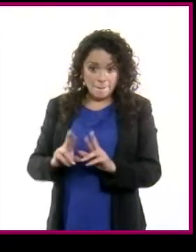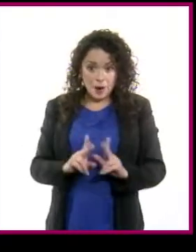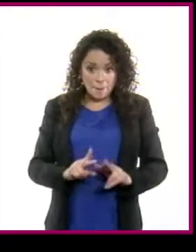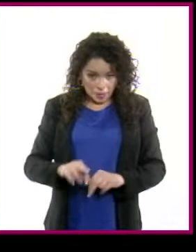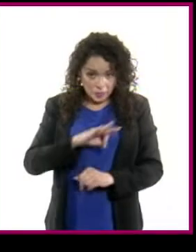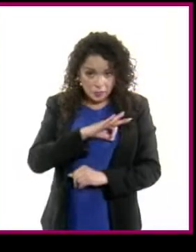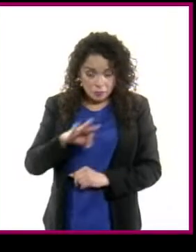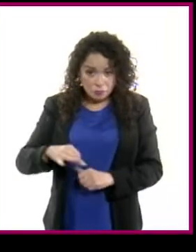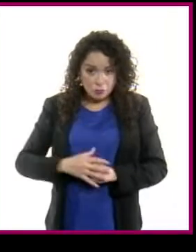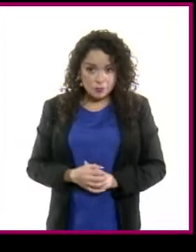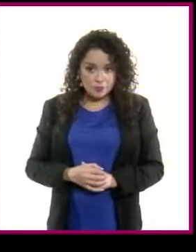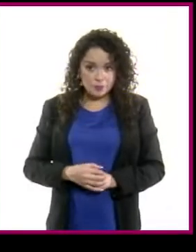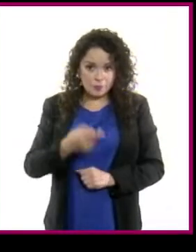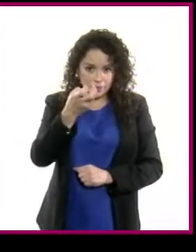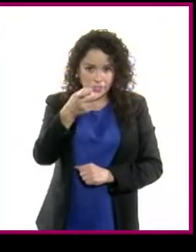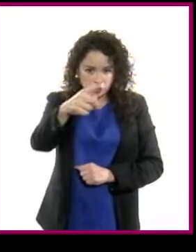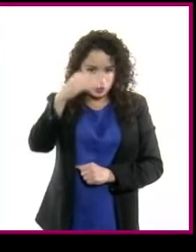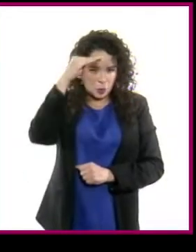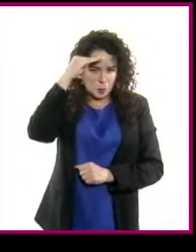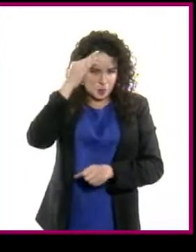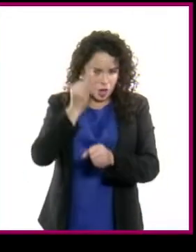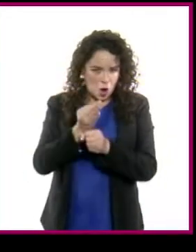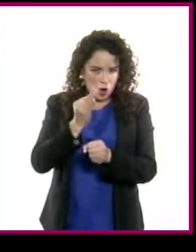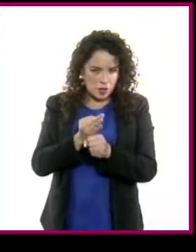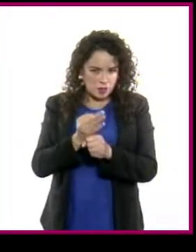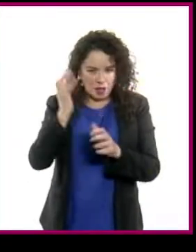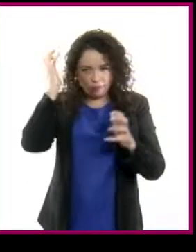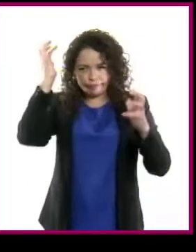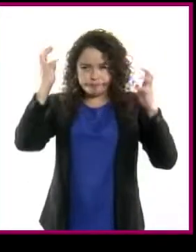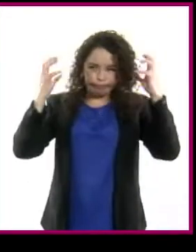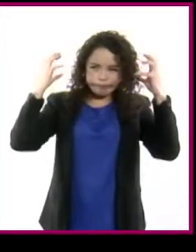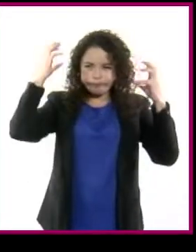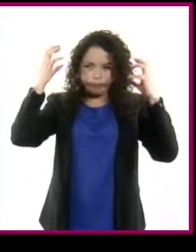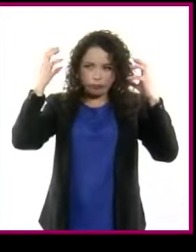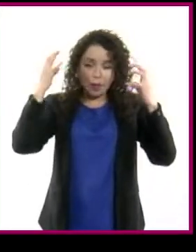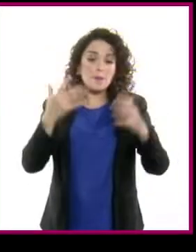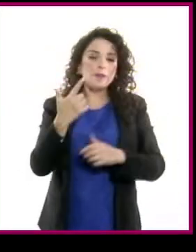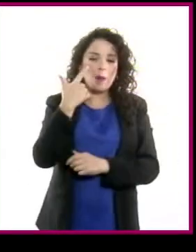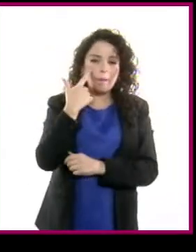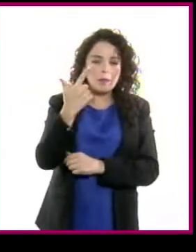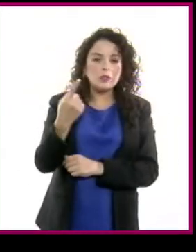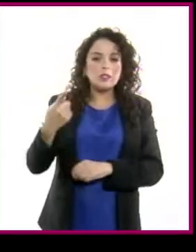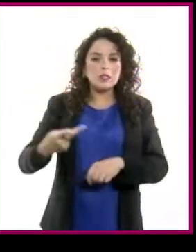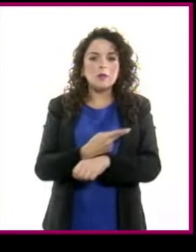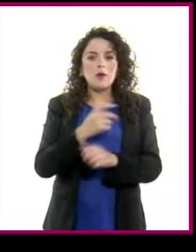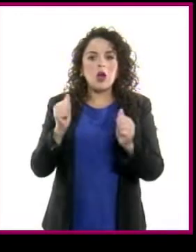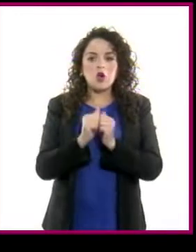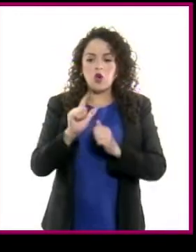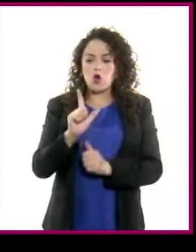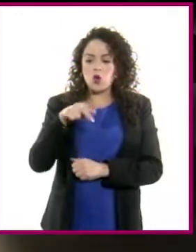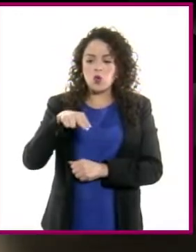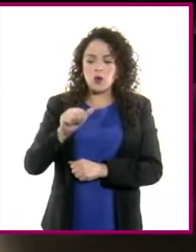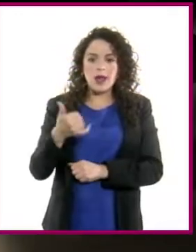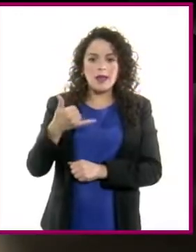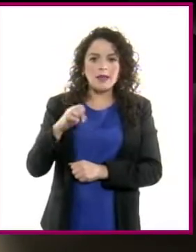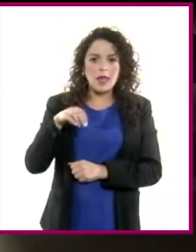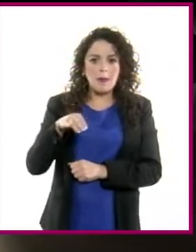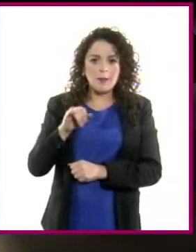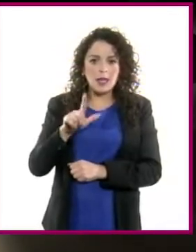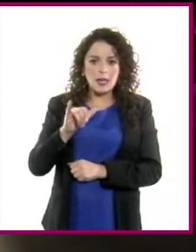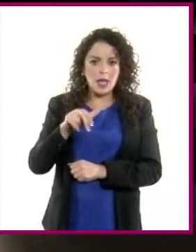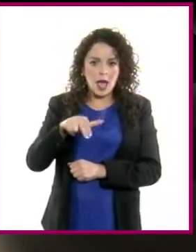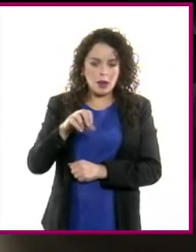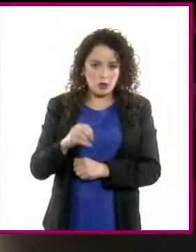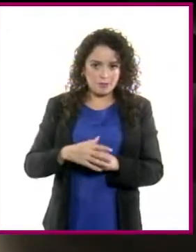Mientras piensas al respecto de estos cuestionamientos, ¿te parece si vemos qué ocurrió con Luna y Emiliano hoy?